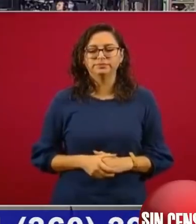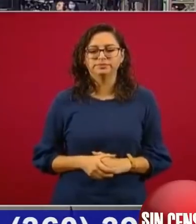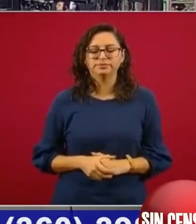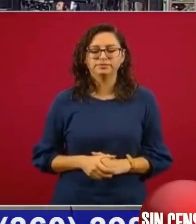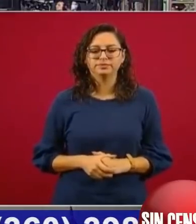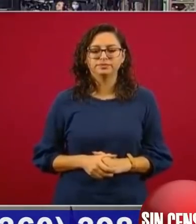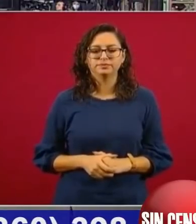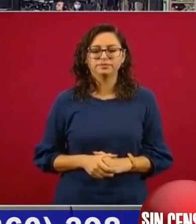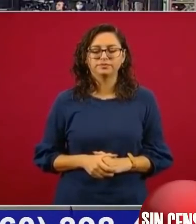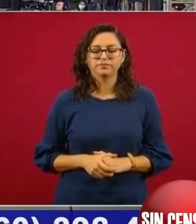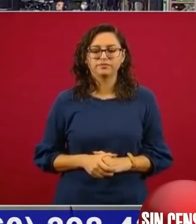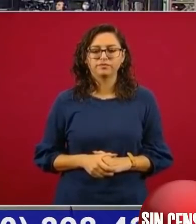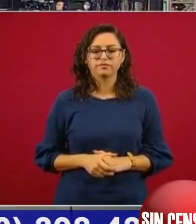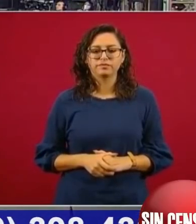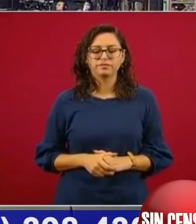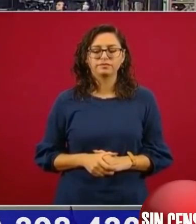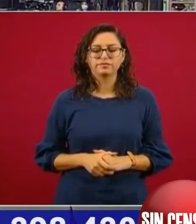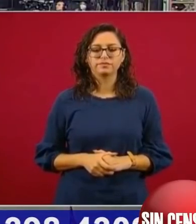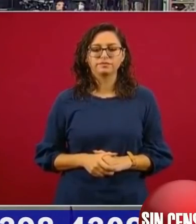Bueno,